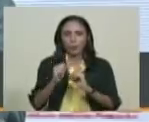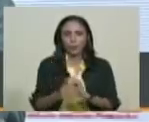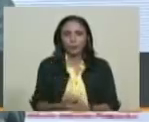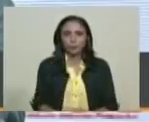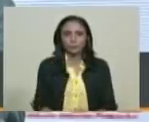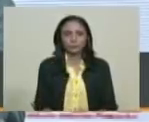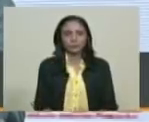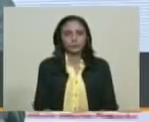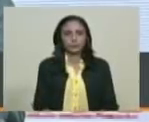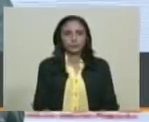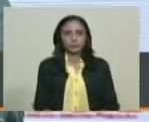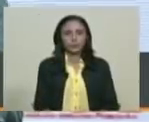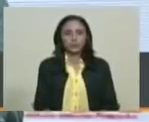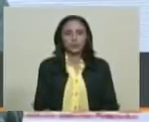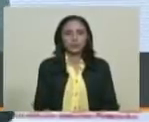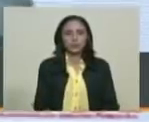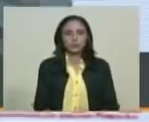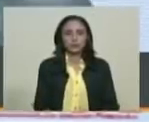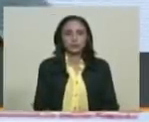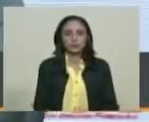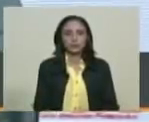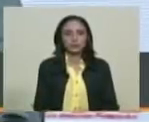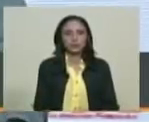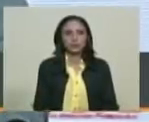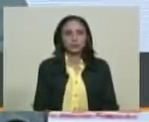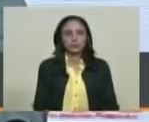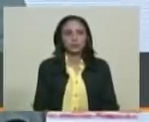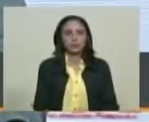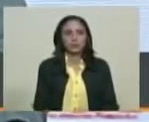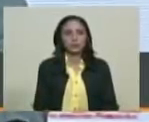que en la historia de Venezuela pudiéramos decir